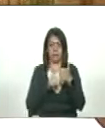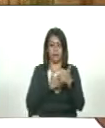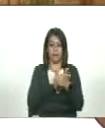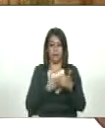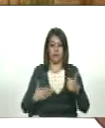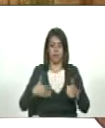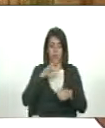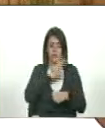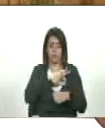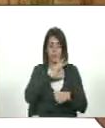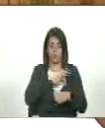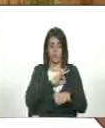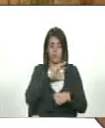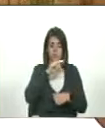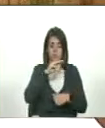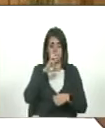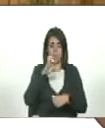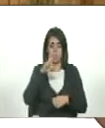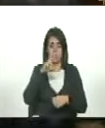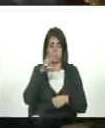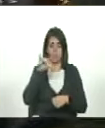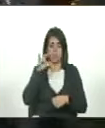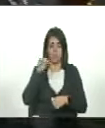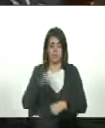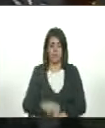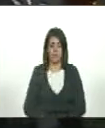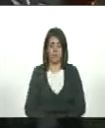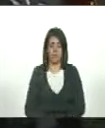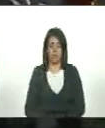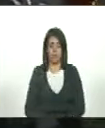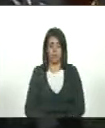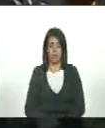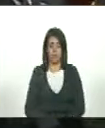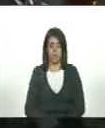vicepresidente del Socialismo, Mervin Maldonado,